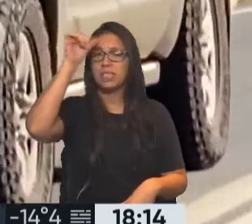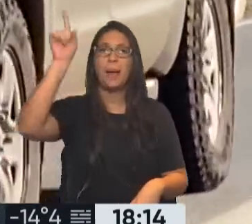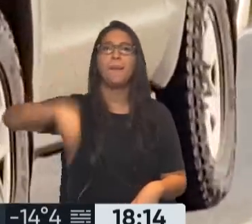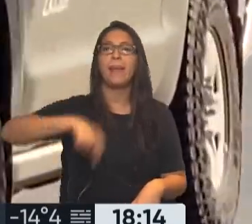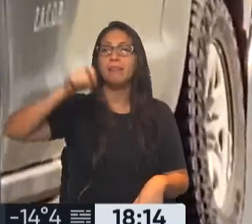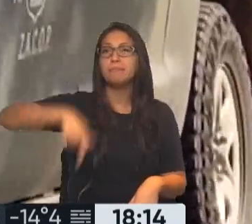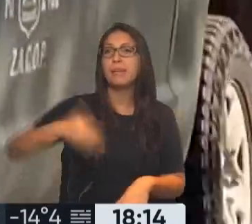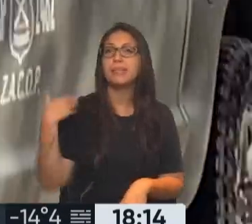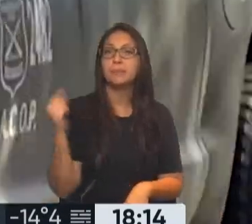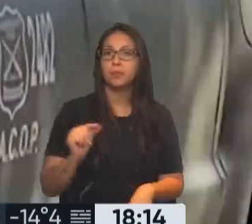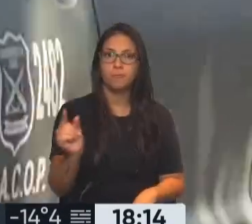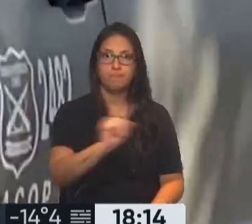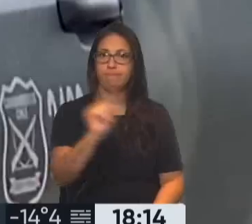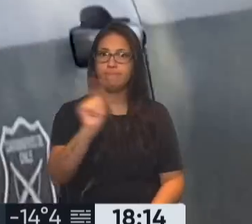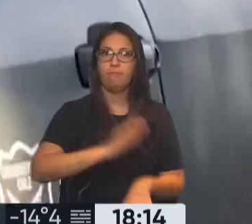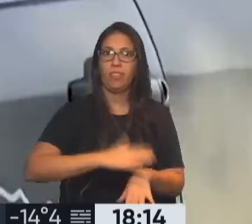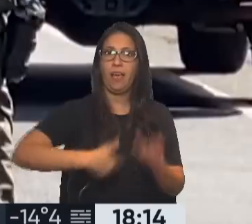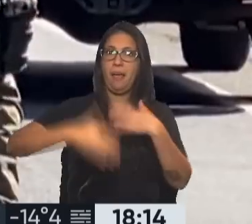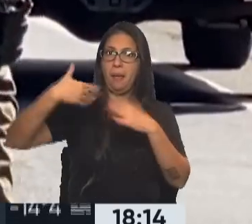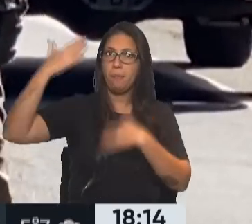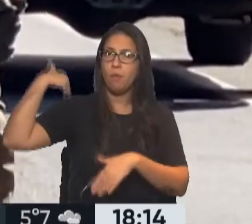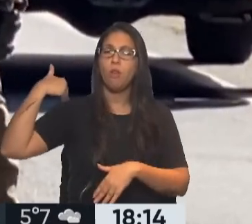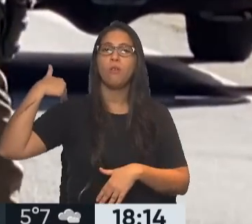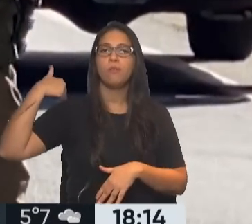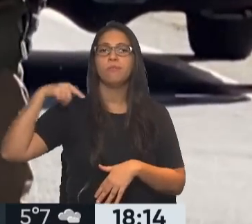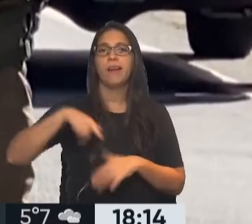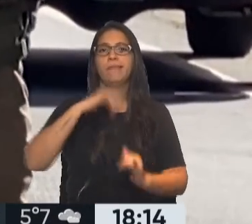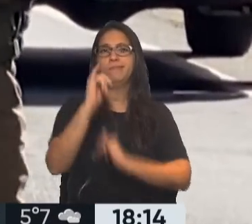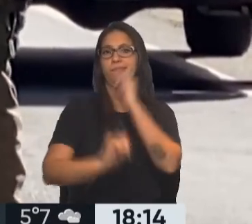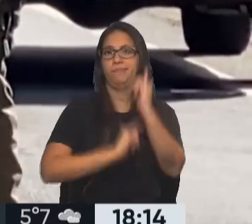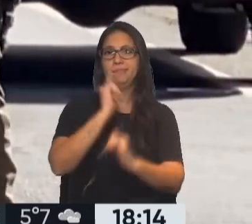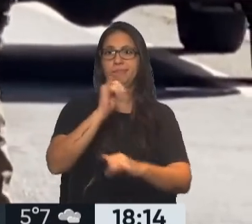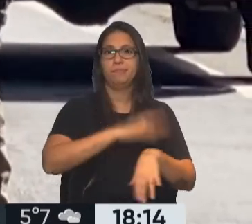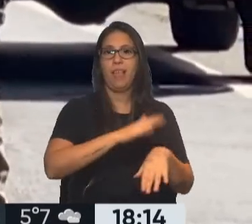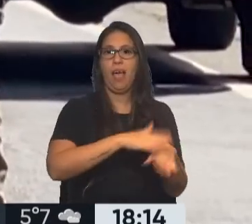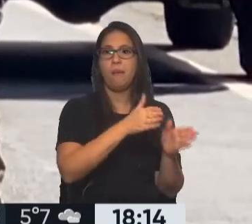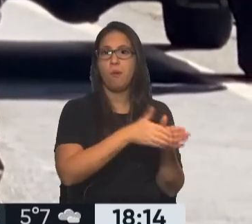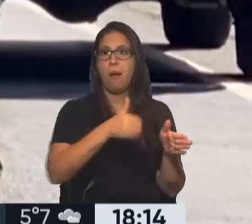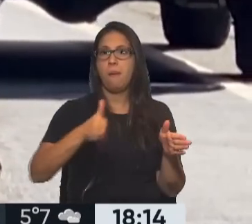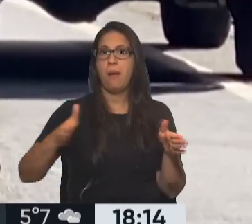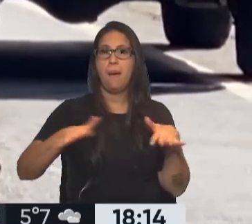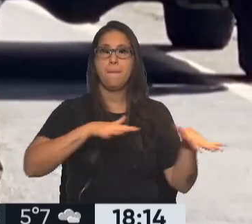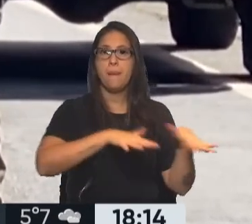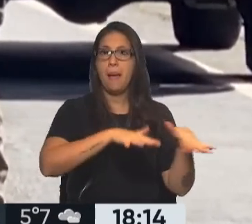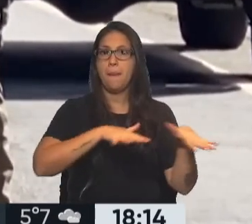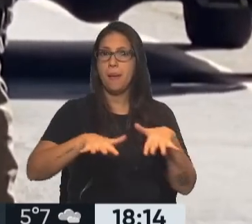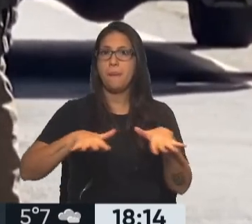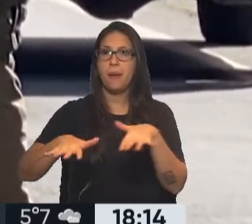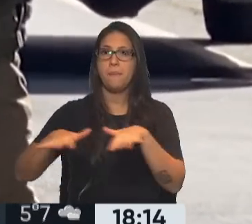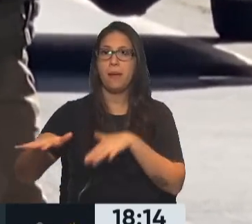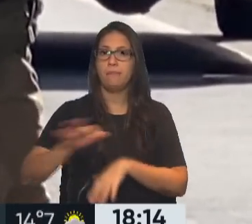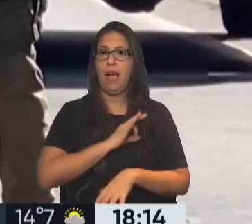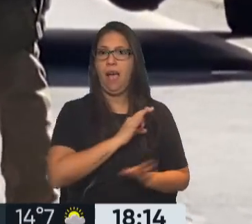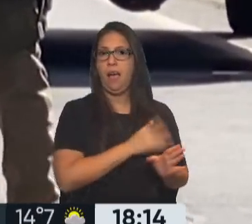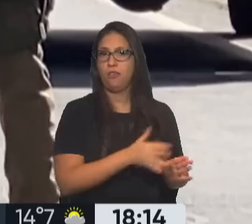ahora. Bueno, tiene larga data y allí lo relatábamos recién, las diferentes cuestiones que fueron sucediendo a lo largo de